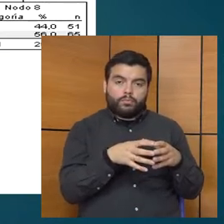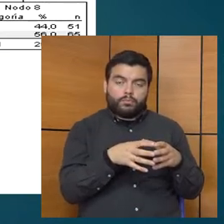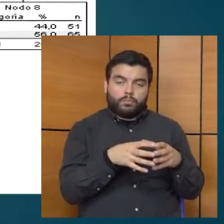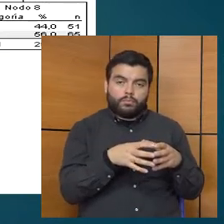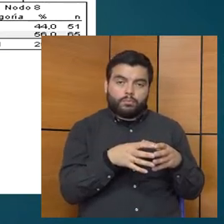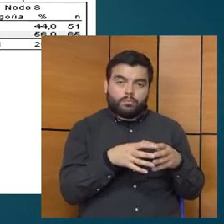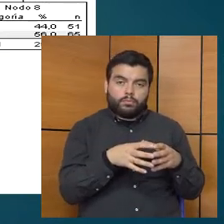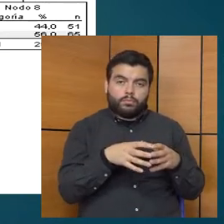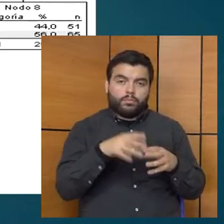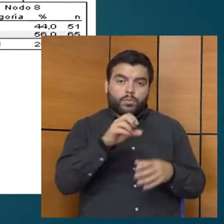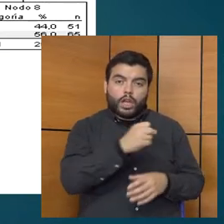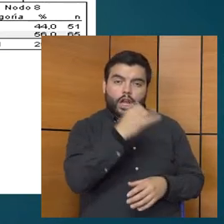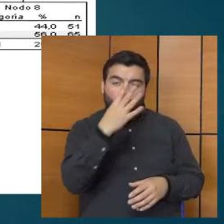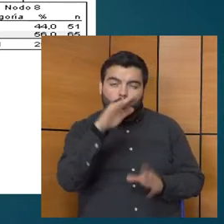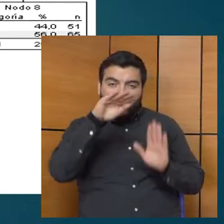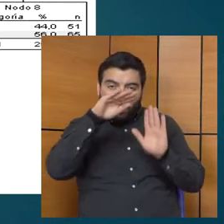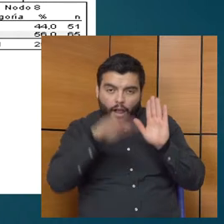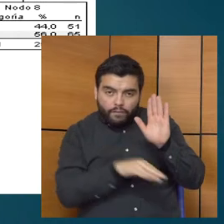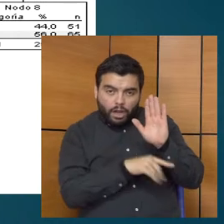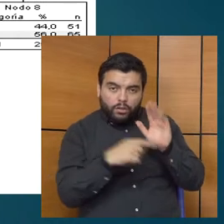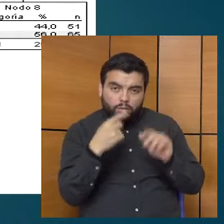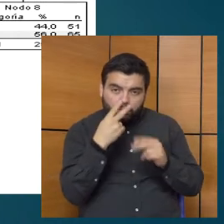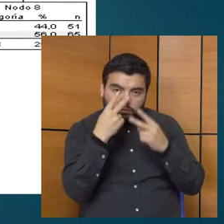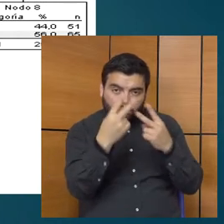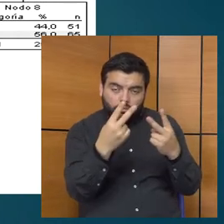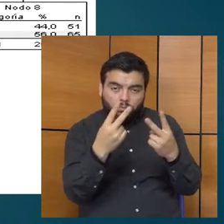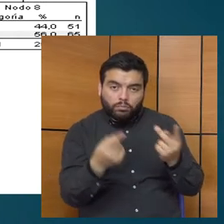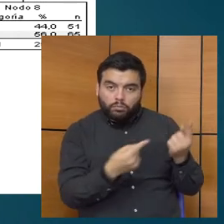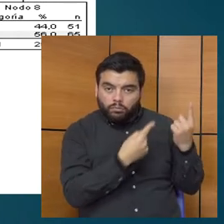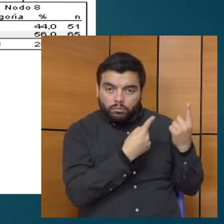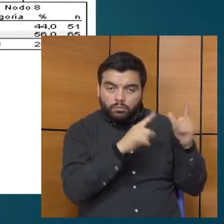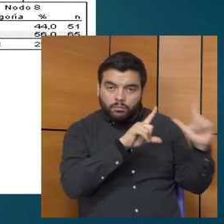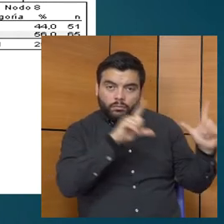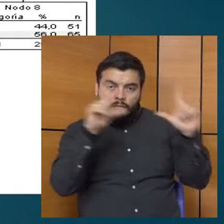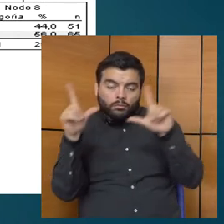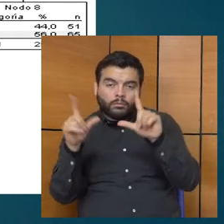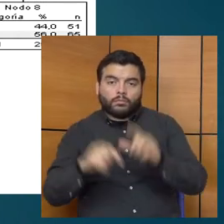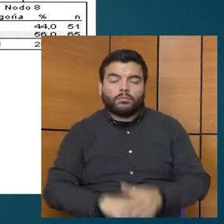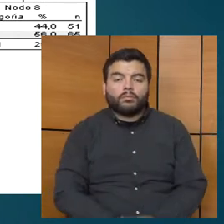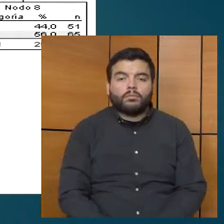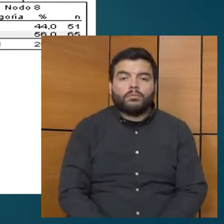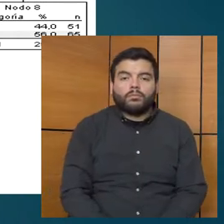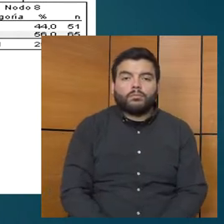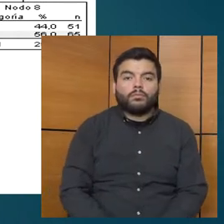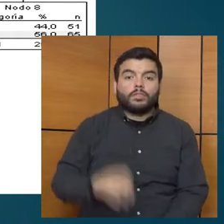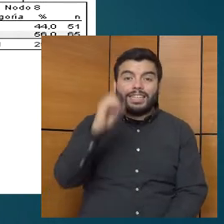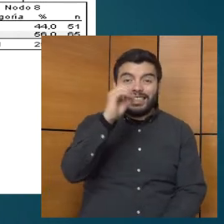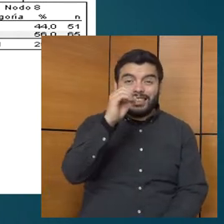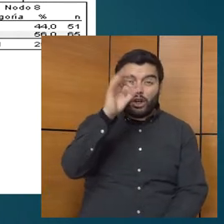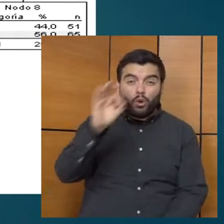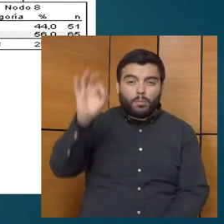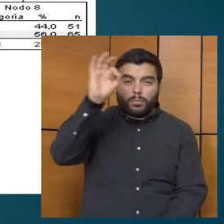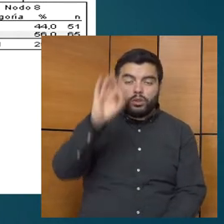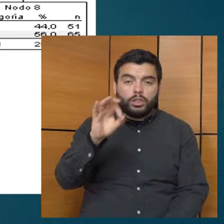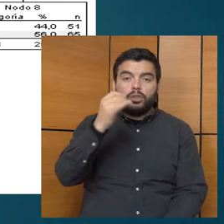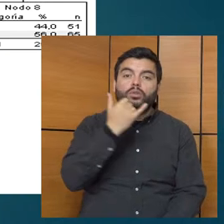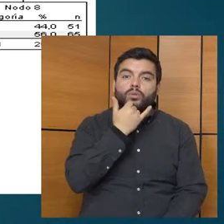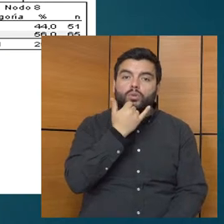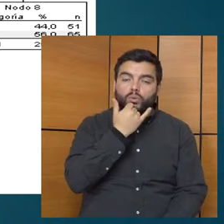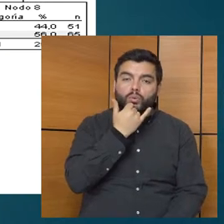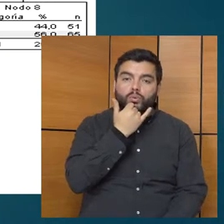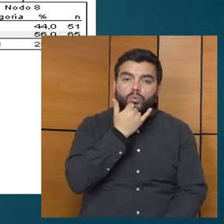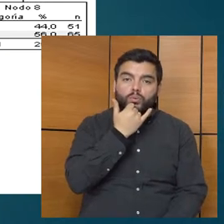no está el número puesto ahí, bueno, en este de aquí abajo, donde el 0% usa YouTube, que